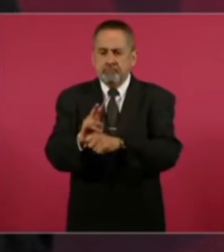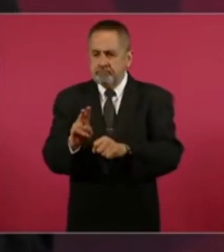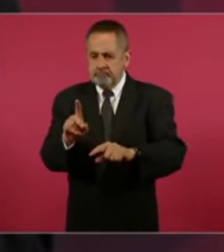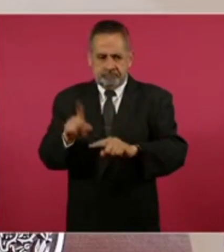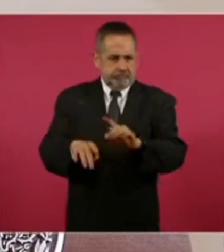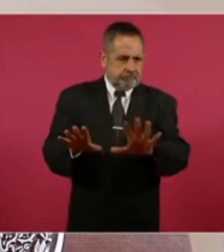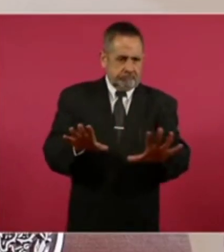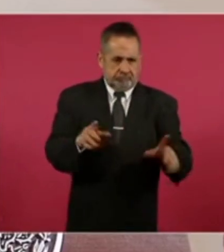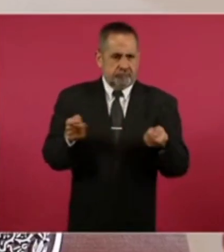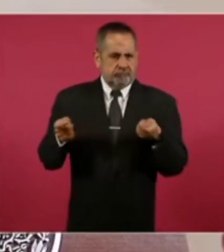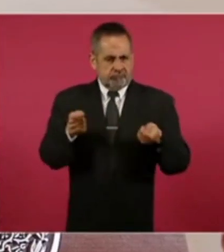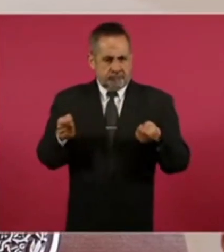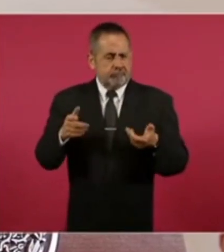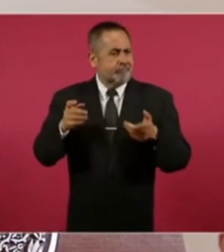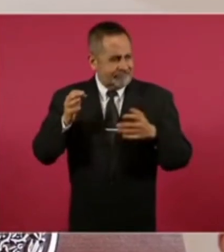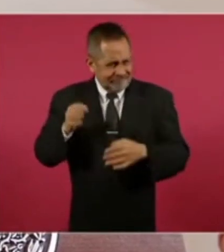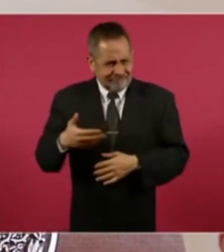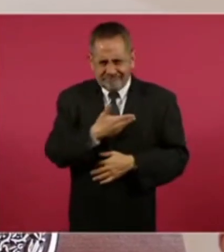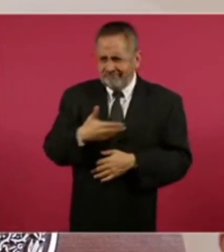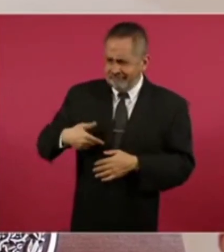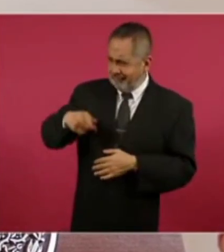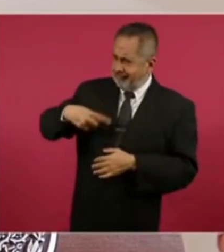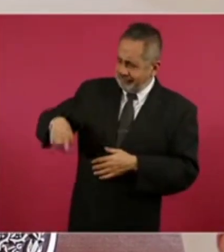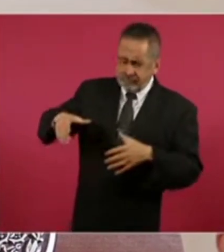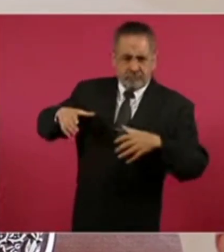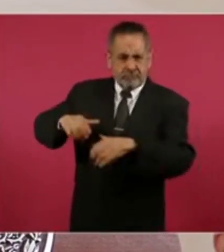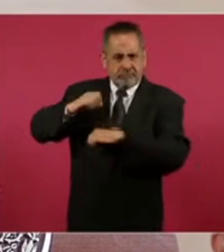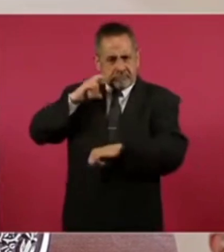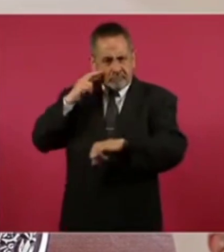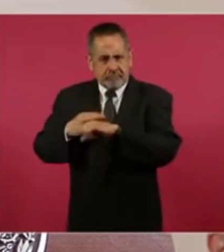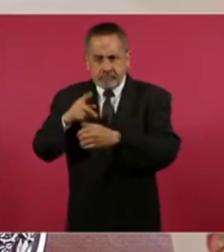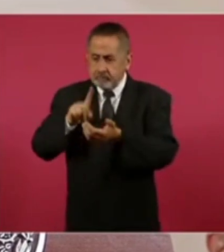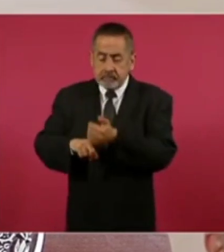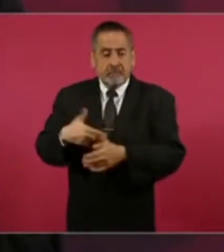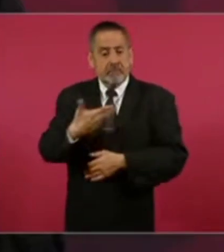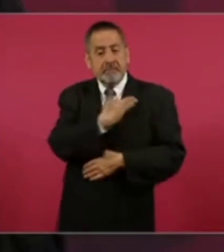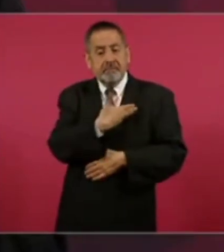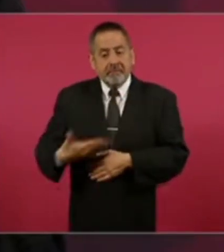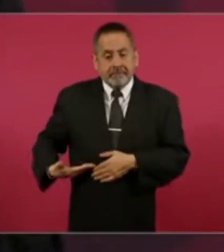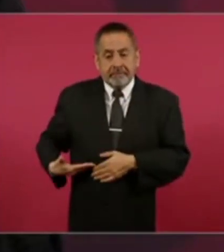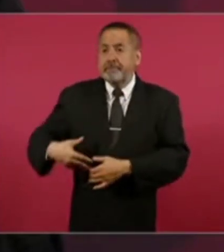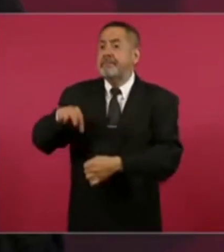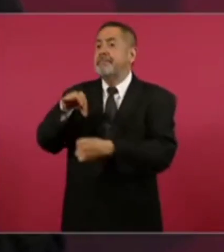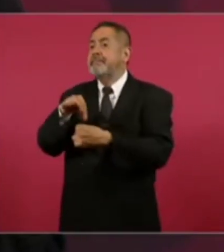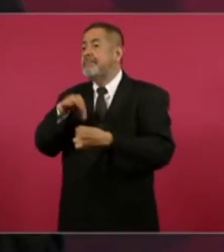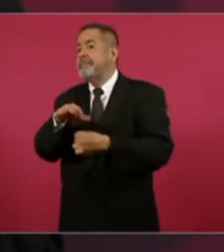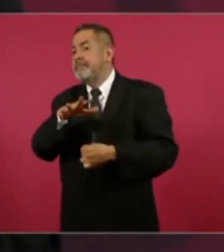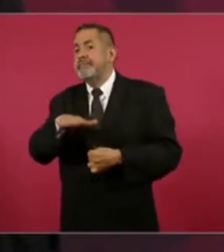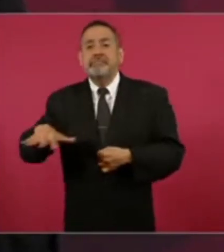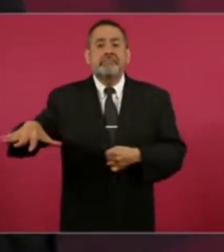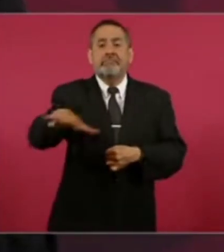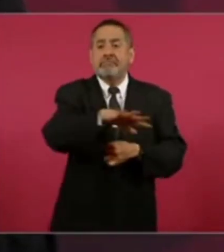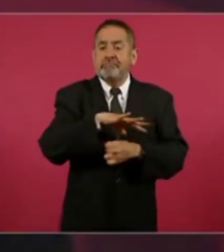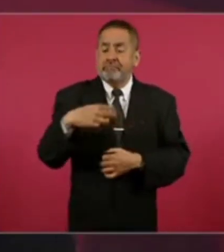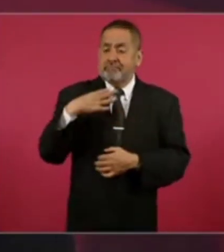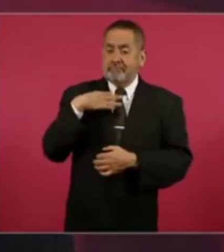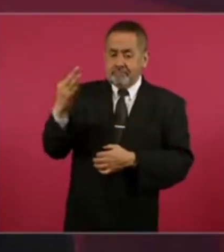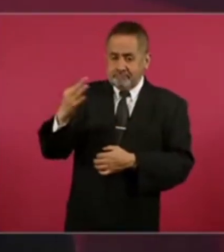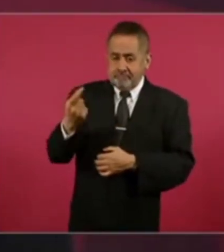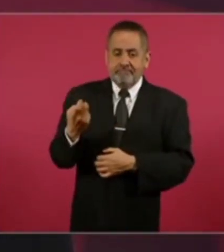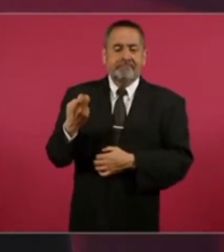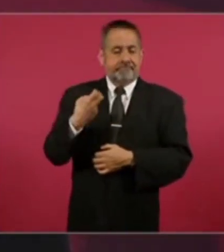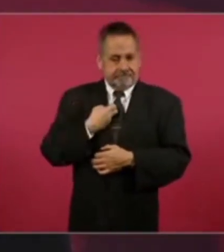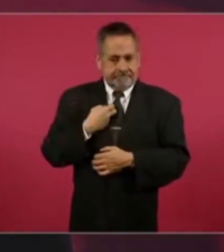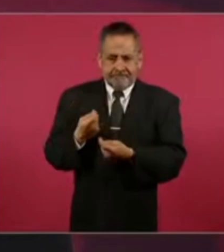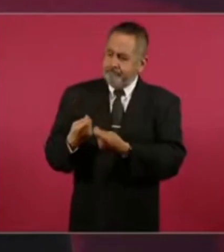El poder ejecutivo, que tiene un presidente electo por el pueblo,